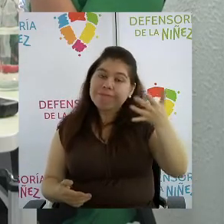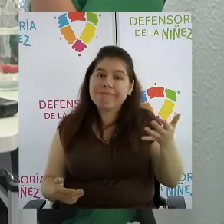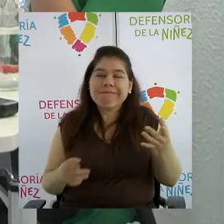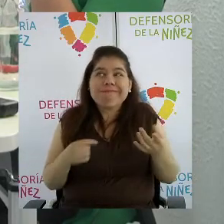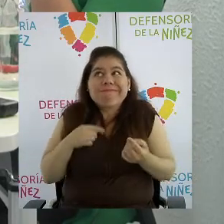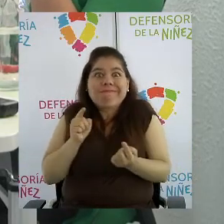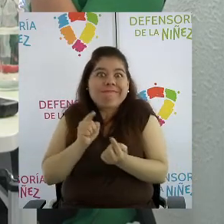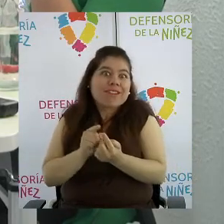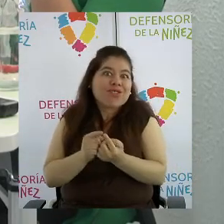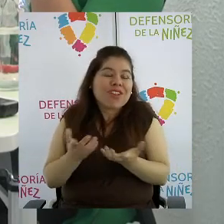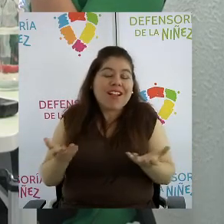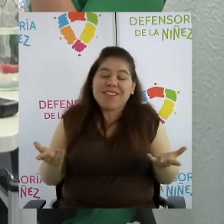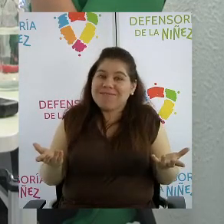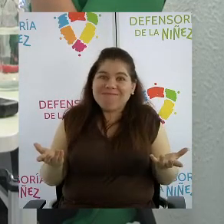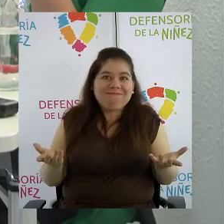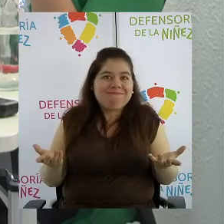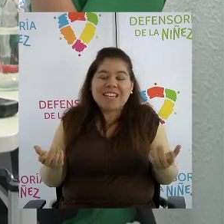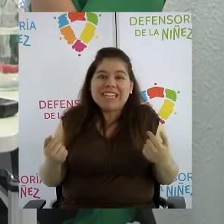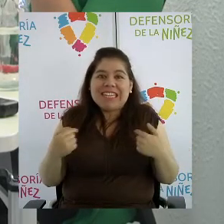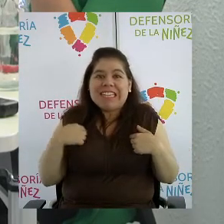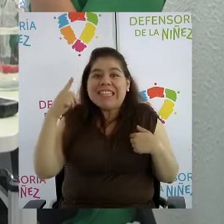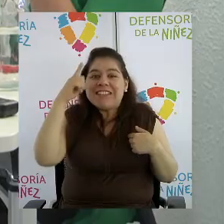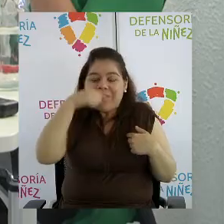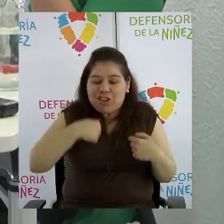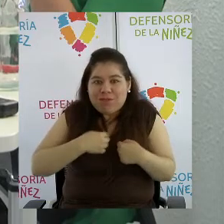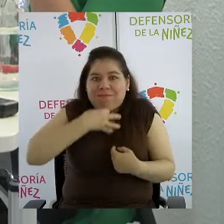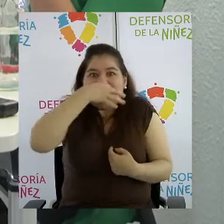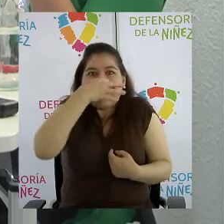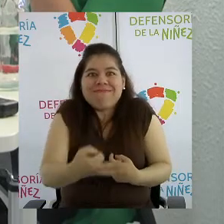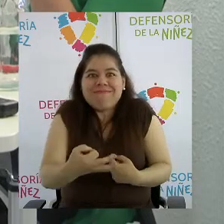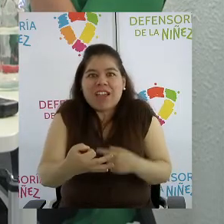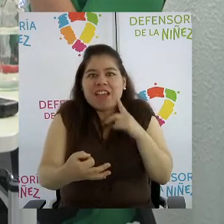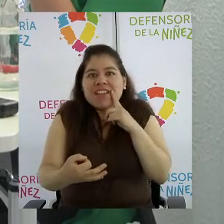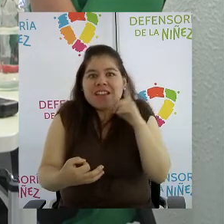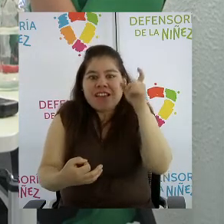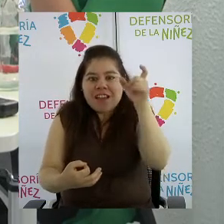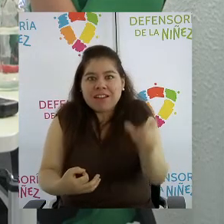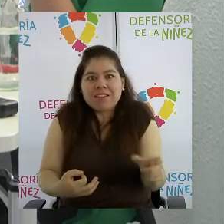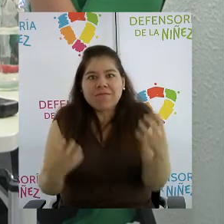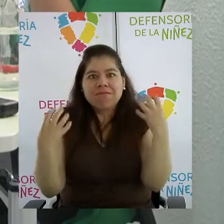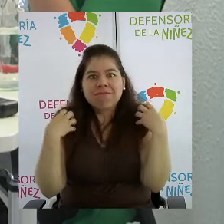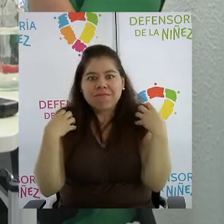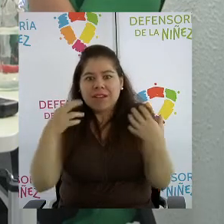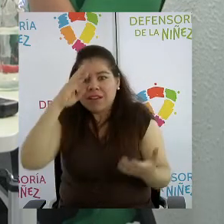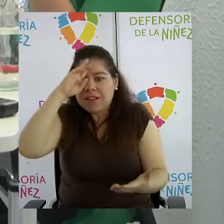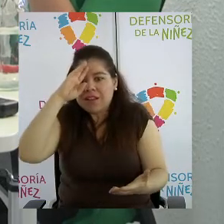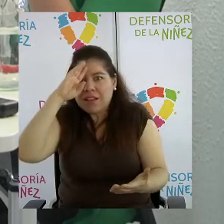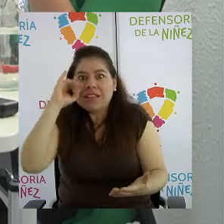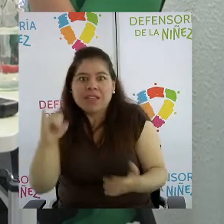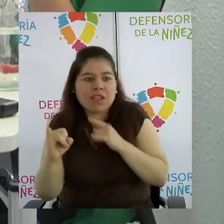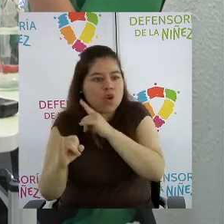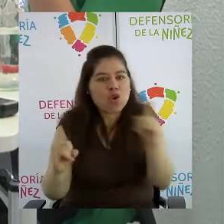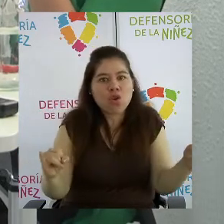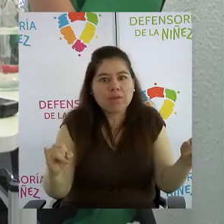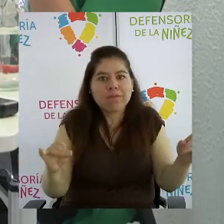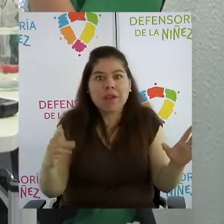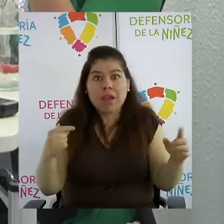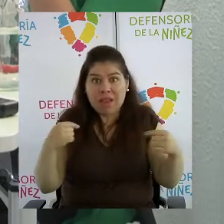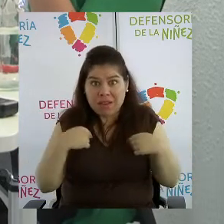personal que es difícil pronunciarse sobre quienes han estimado que no es necesario hacerlo. Eso más bien es una pregunta que debe